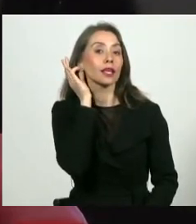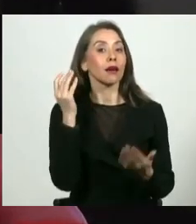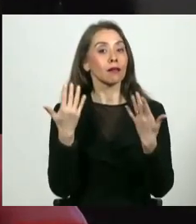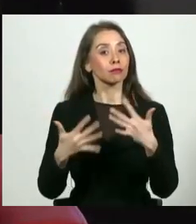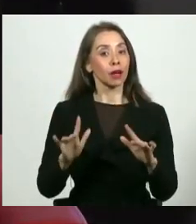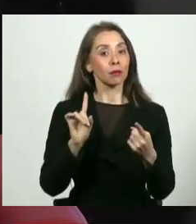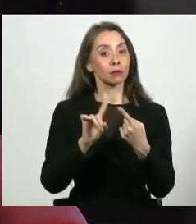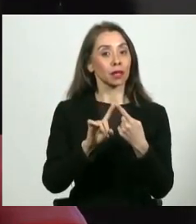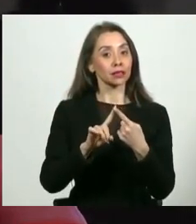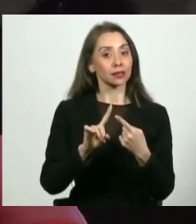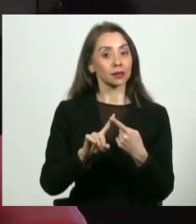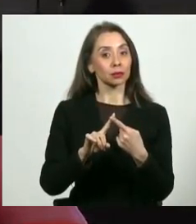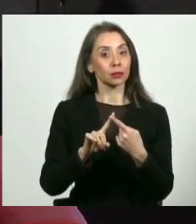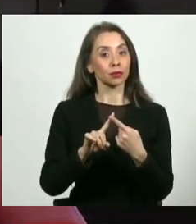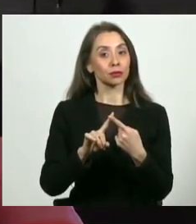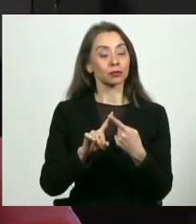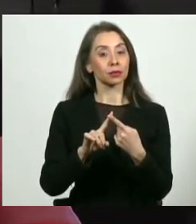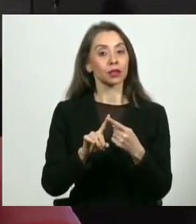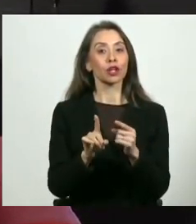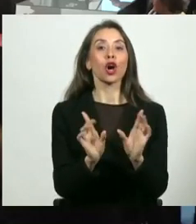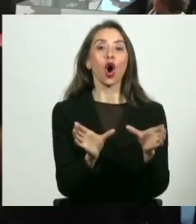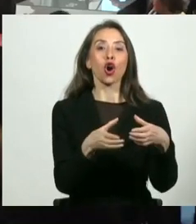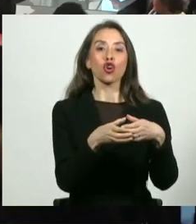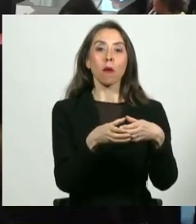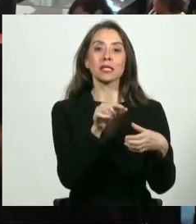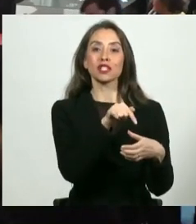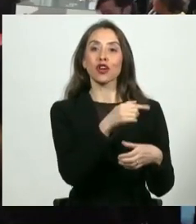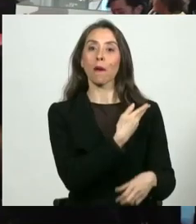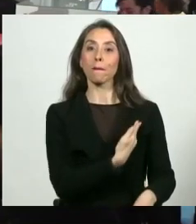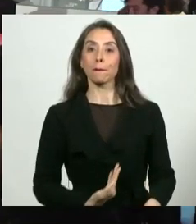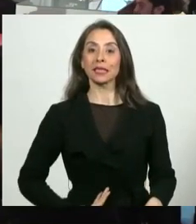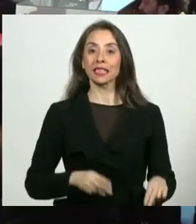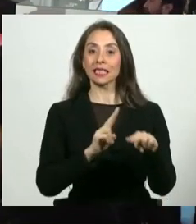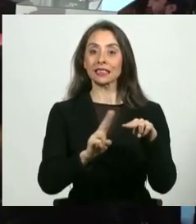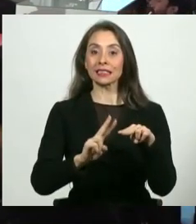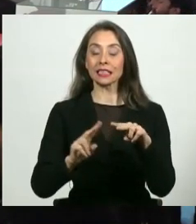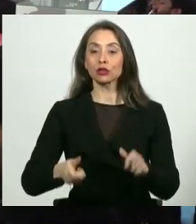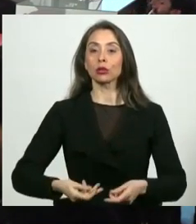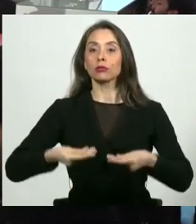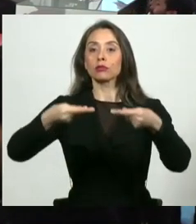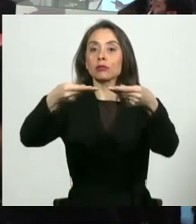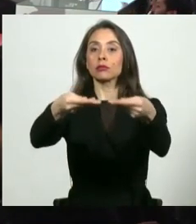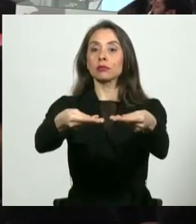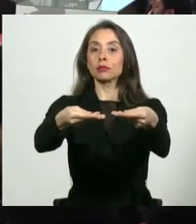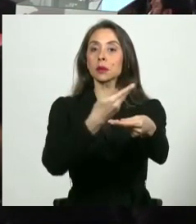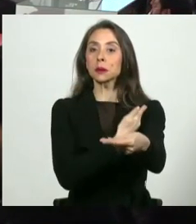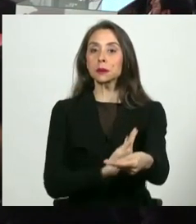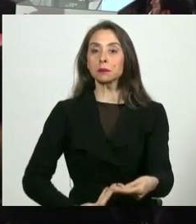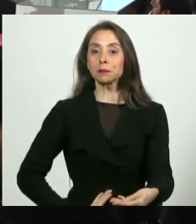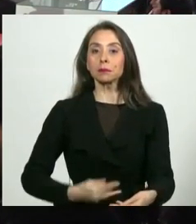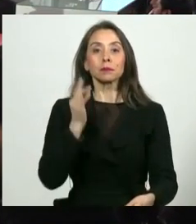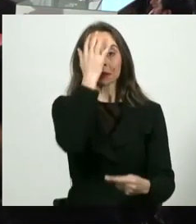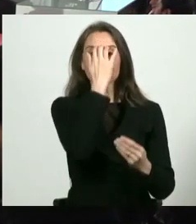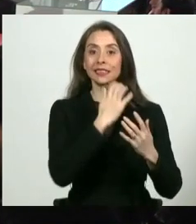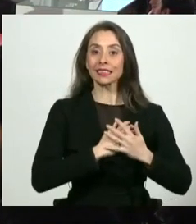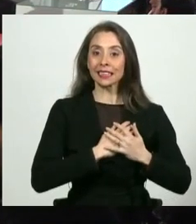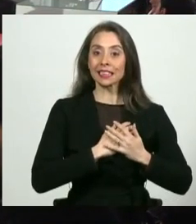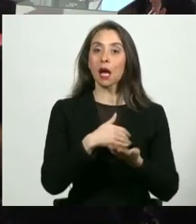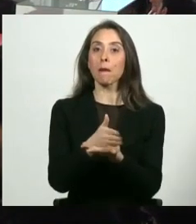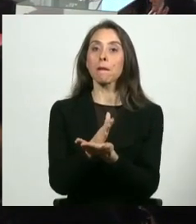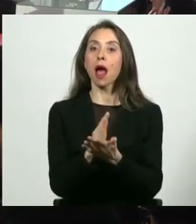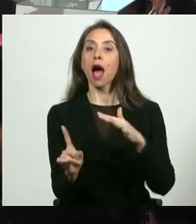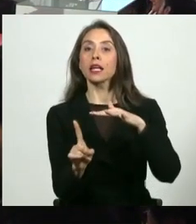participó, que se hizo en la comisión presidencial, que hizo entrega a la presidenta del plan de